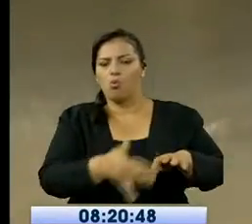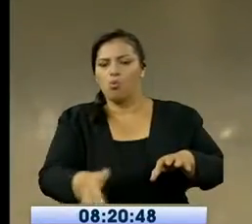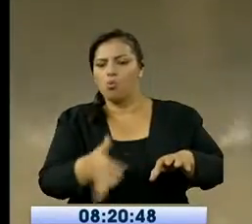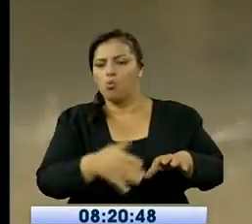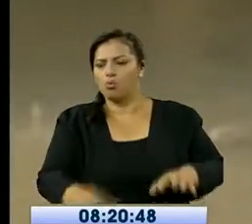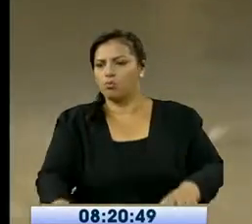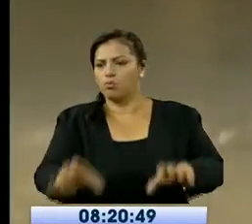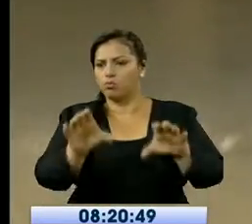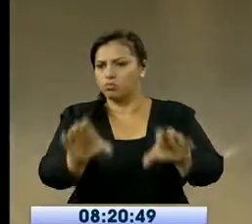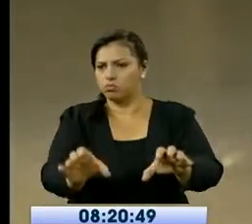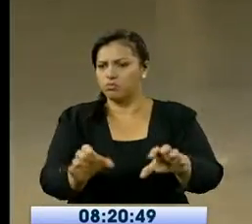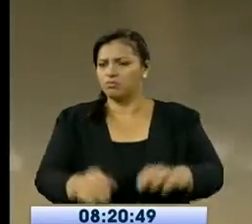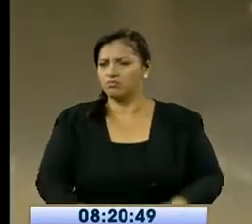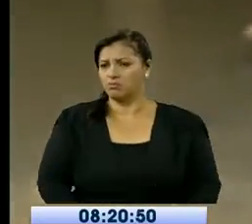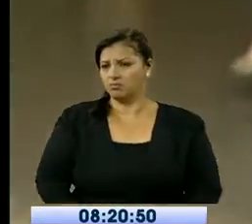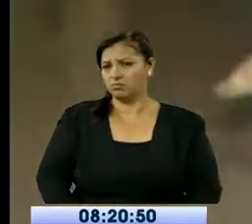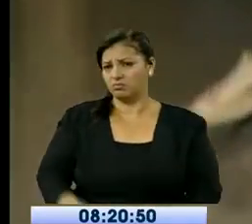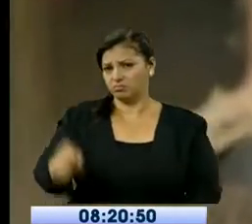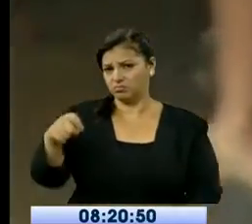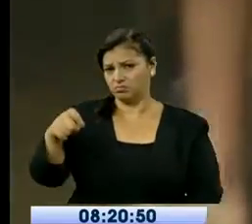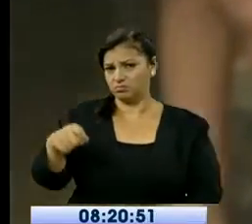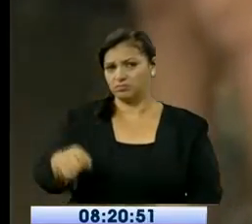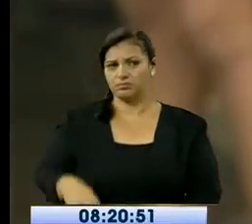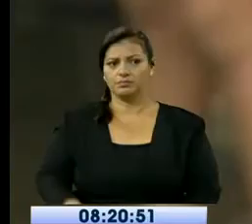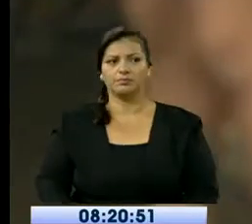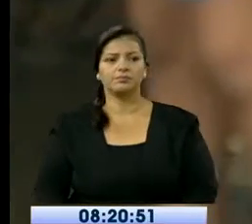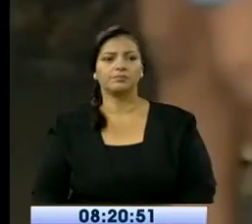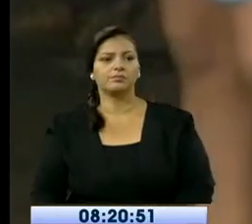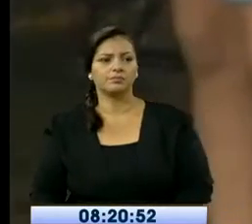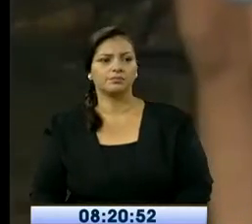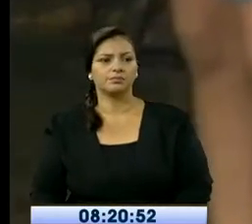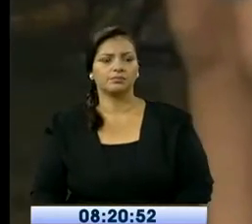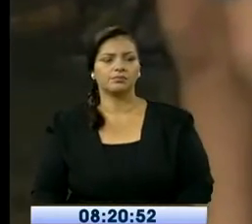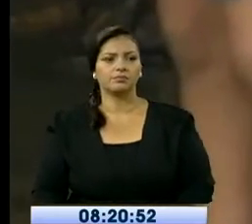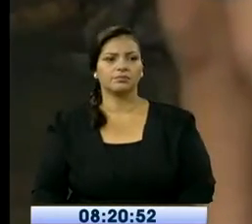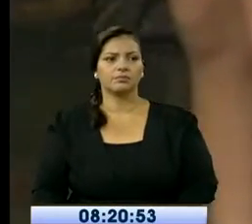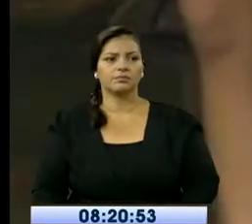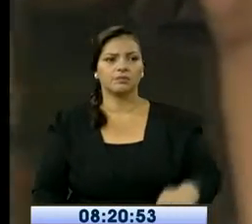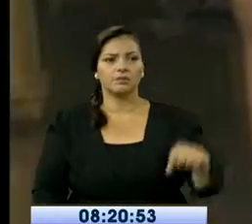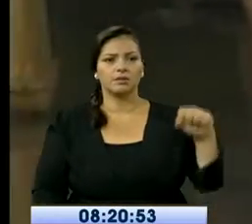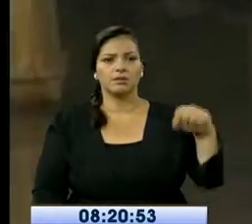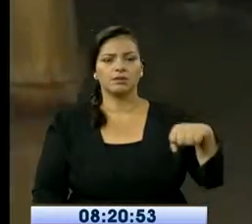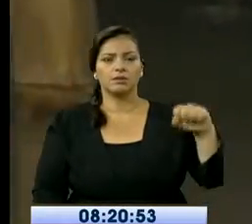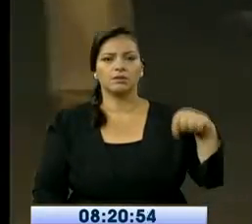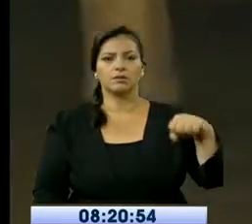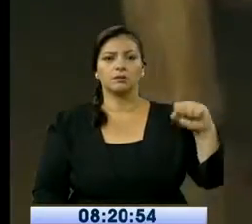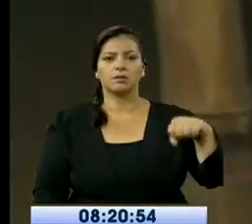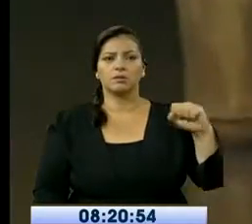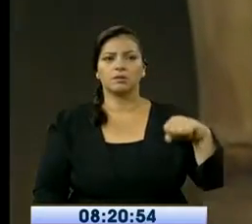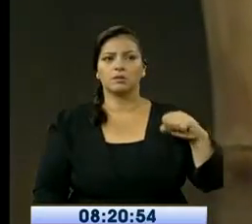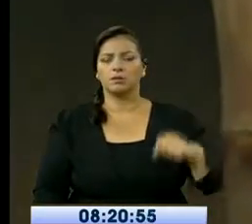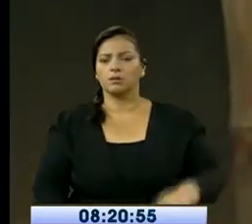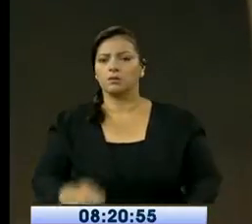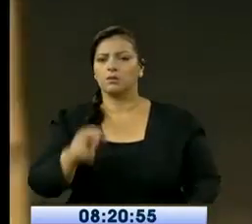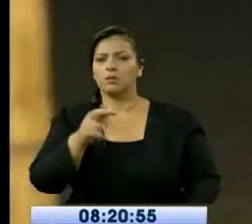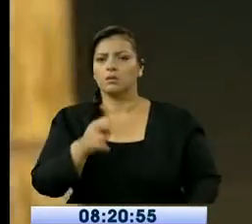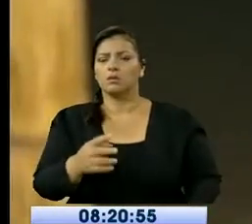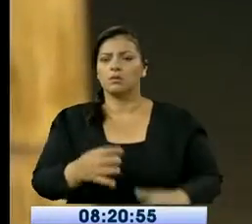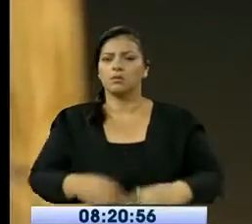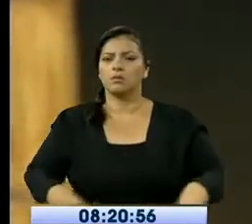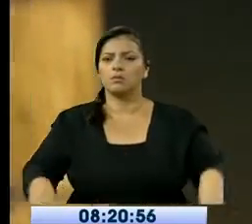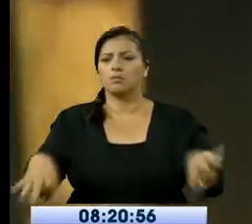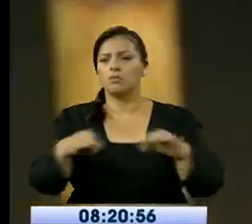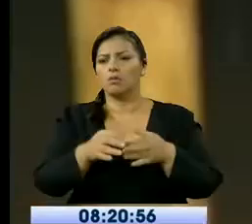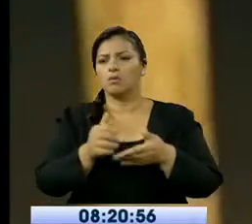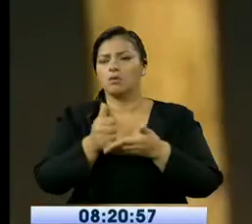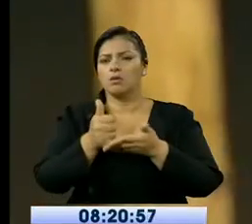salieran tantas personas de allá al frente, que se hiciera como en forma de una L, para que como esa parte de allá va a salir, entonces sea perjudicada, de pronto,